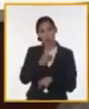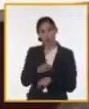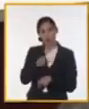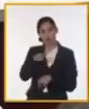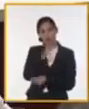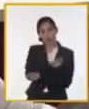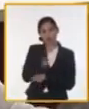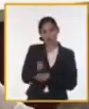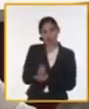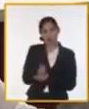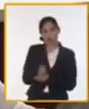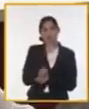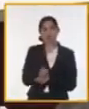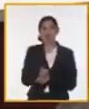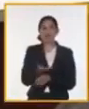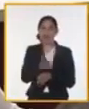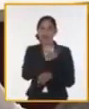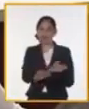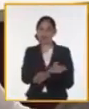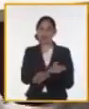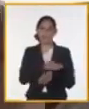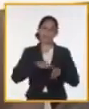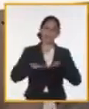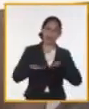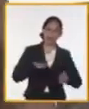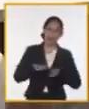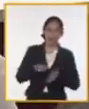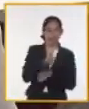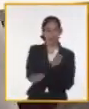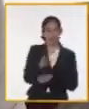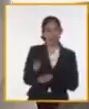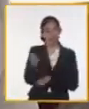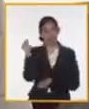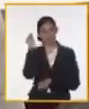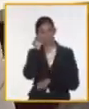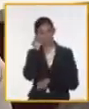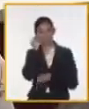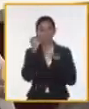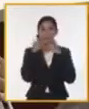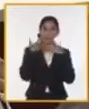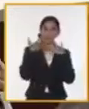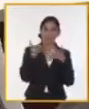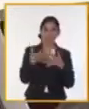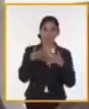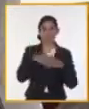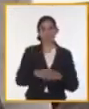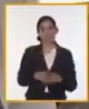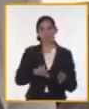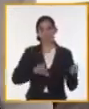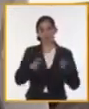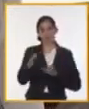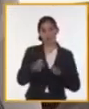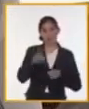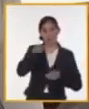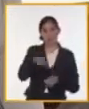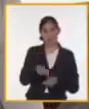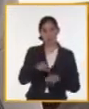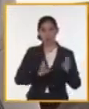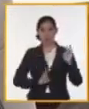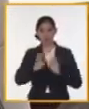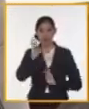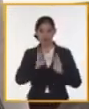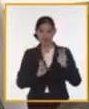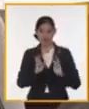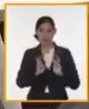generaciones, si no tenemos preparados los profesores, si no tenemos preparados los docentes. En función de este tema hicimos el tercer taller de marxismo,